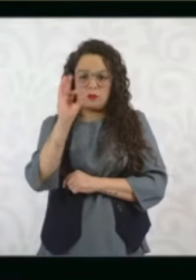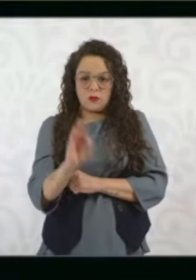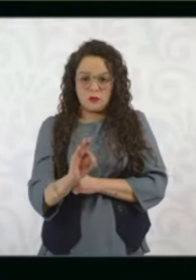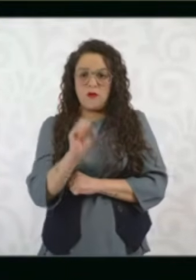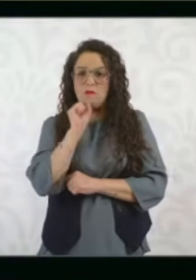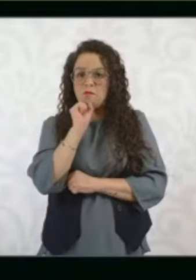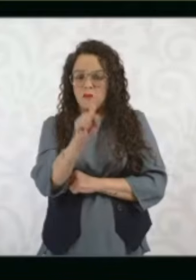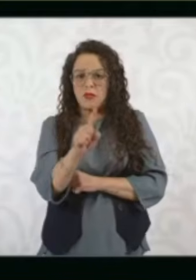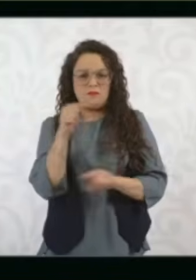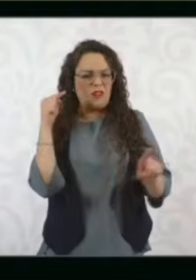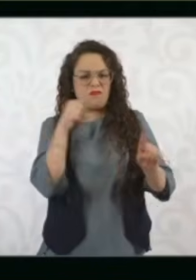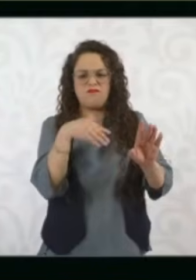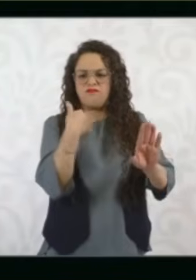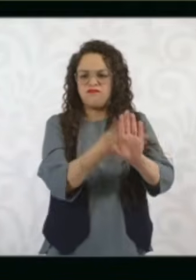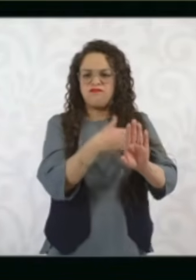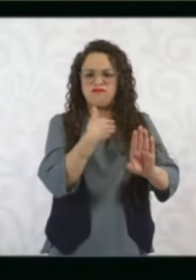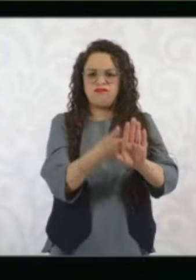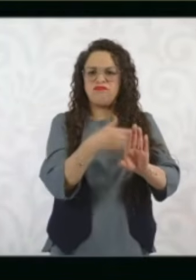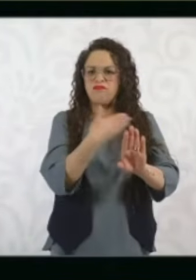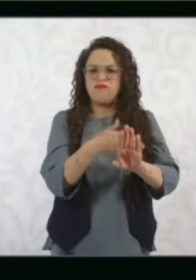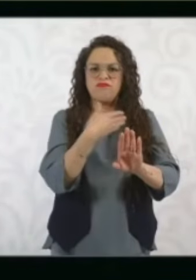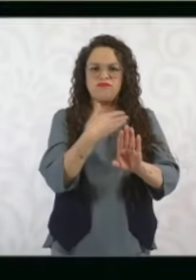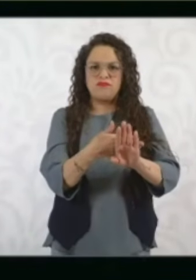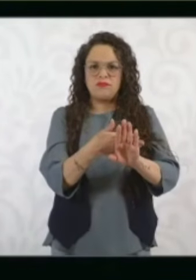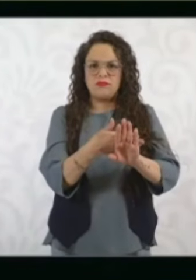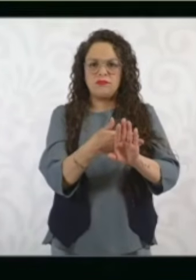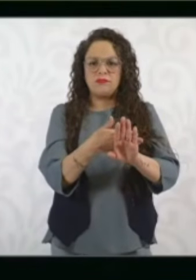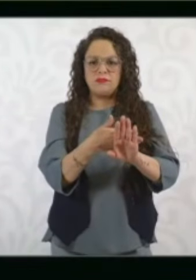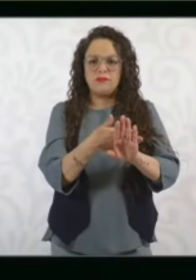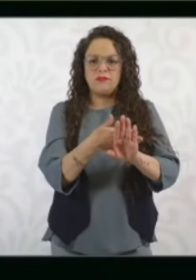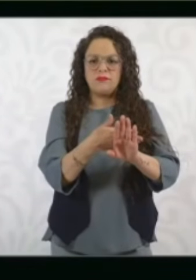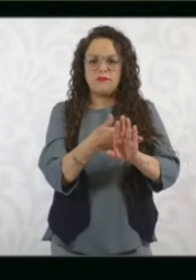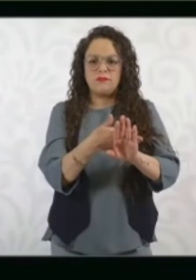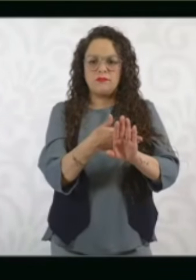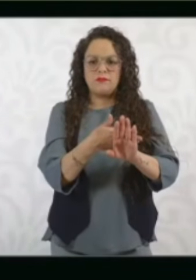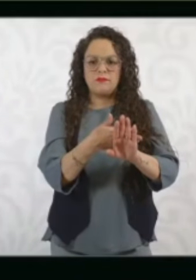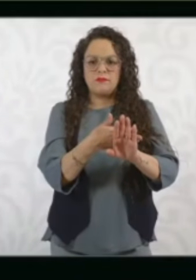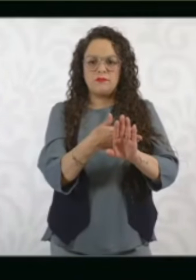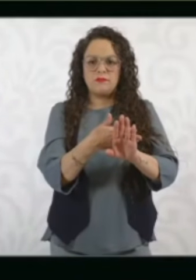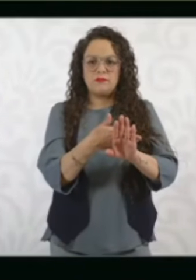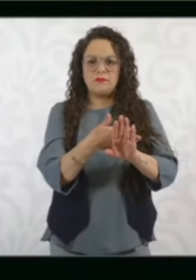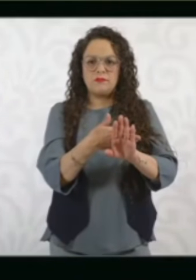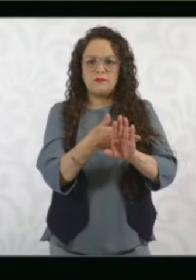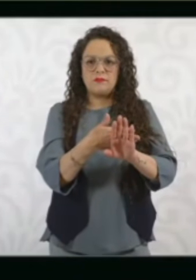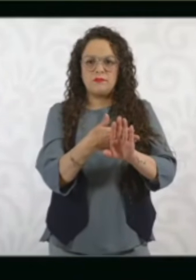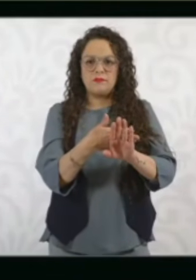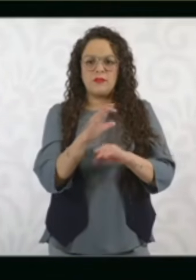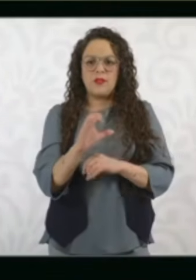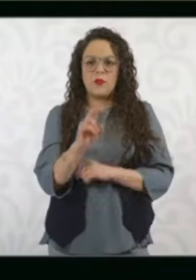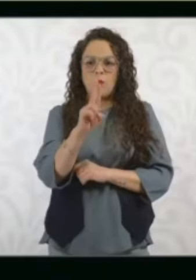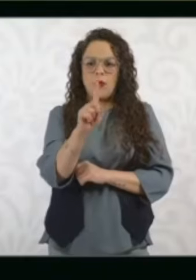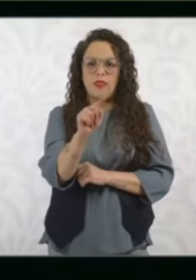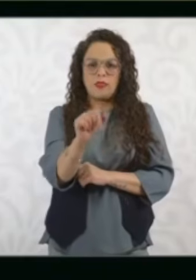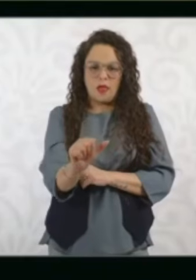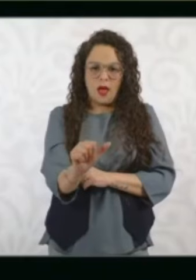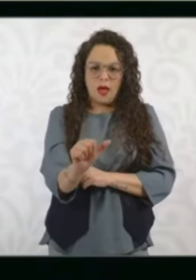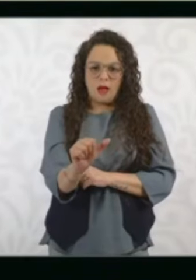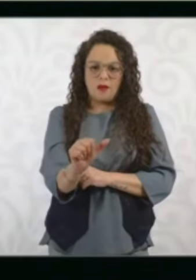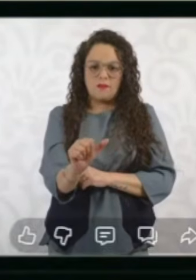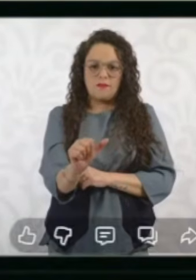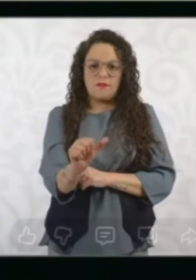las destina al ataque directo, igual una cuenta